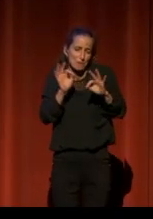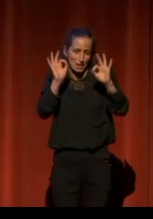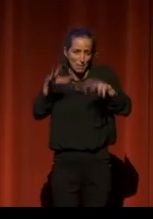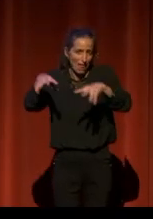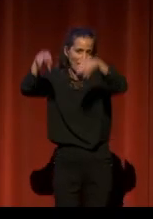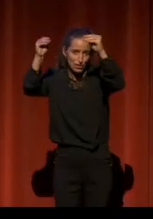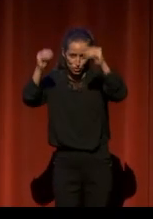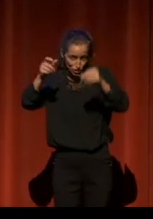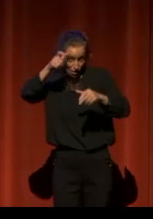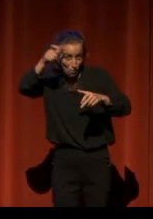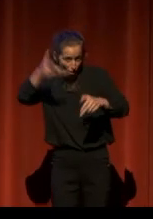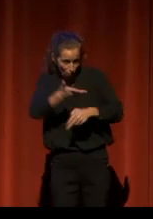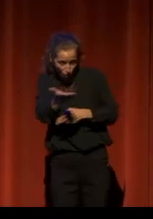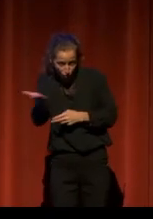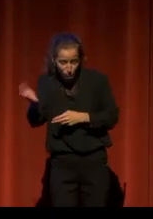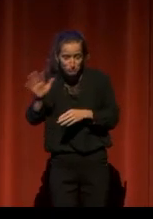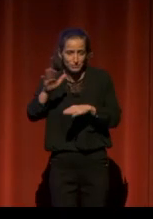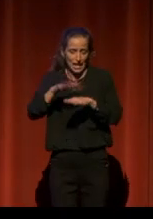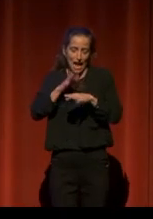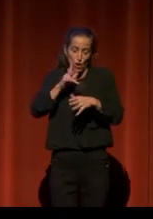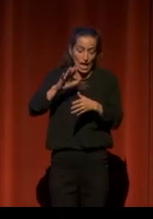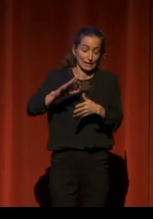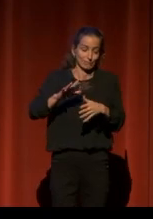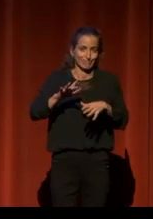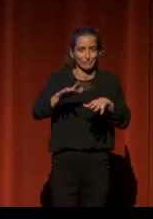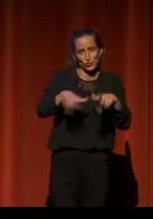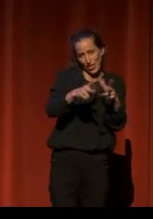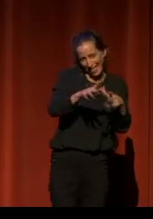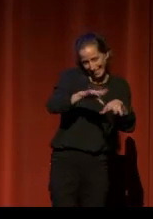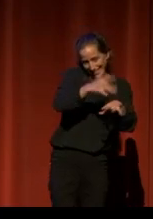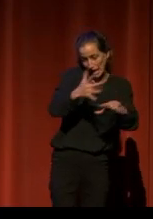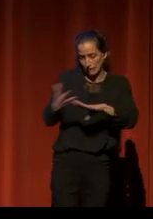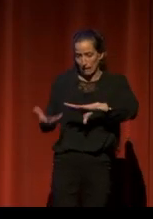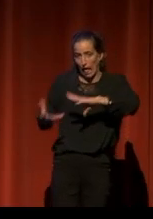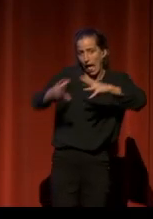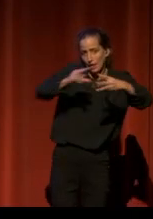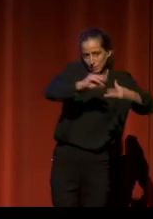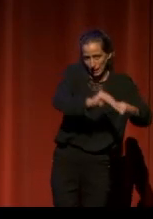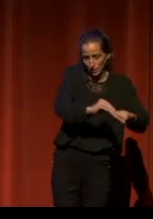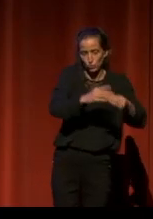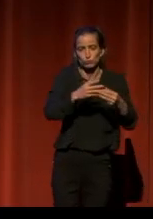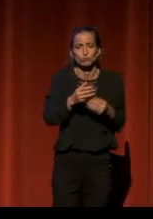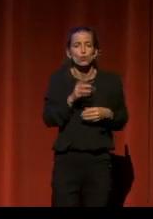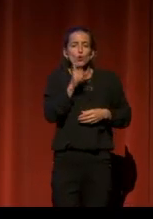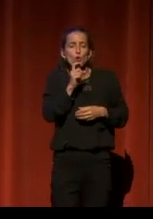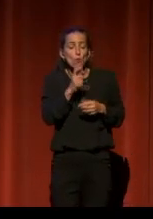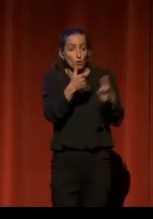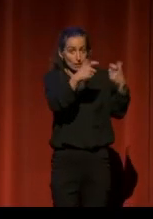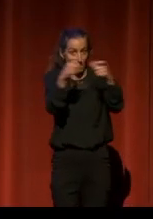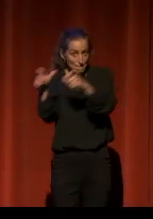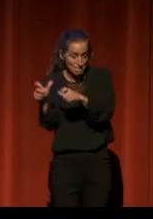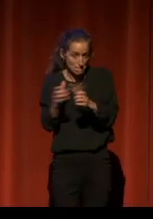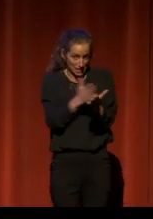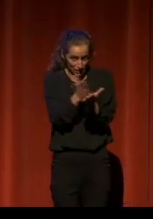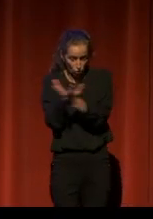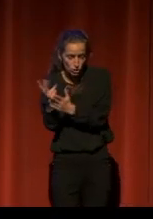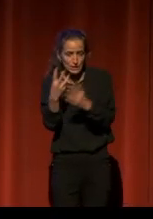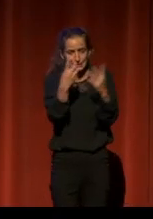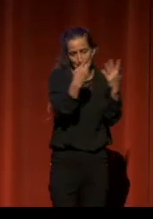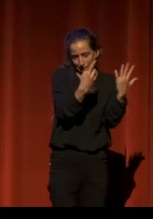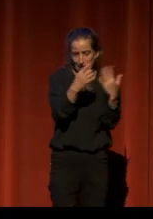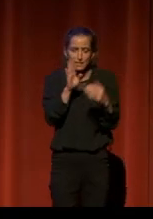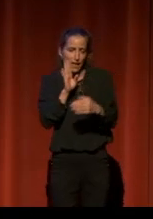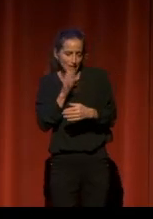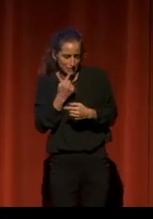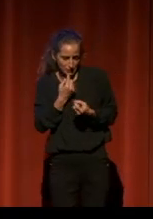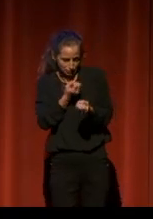todavía adaptando su misión fundacional a una nueva sociedad digital aplicando estos seis vectores no de abrir mezclar agilizar prototipar colaborar